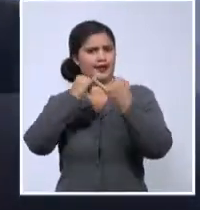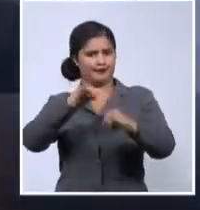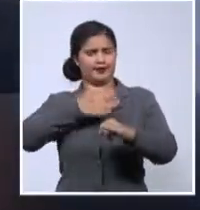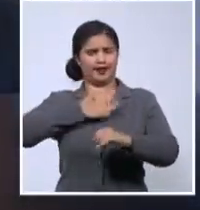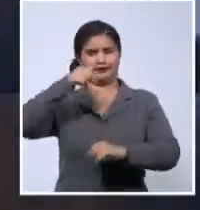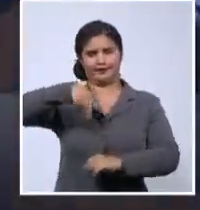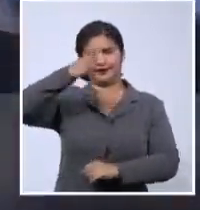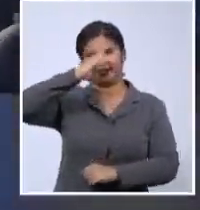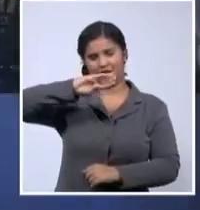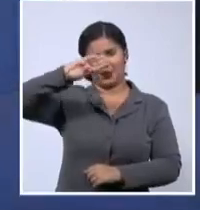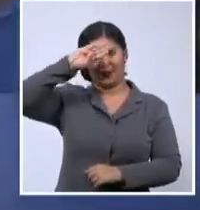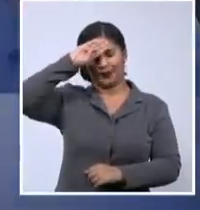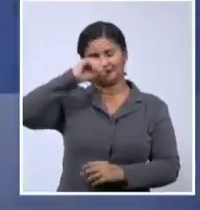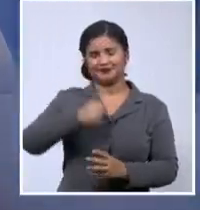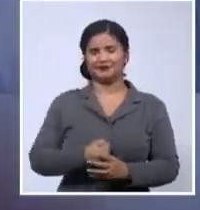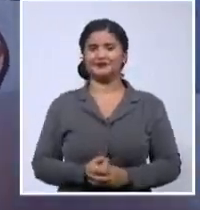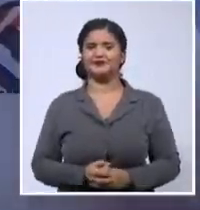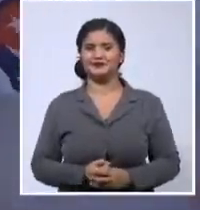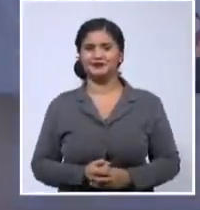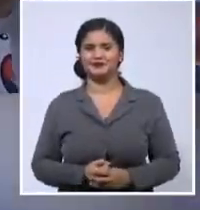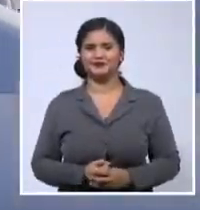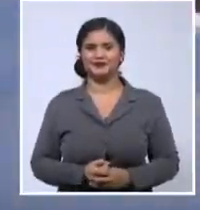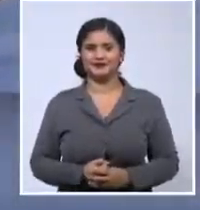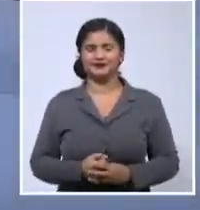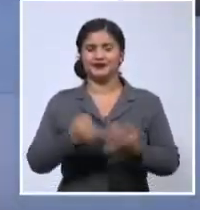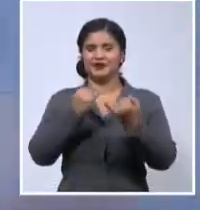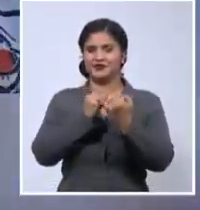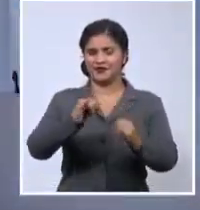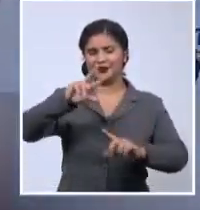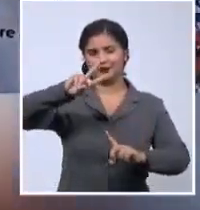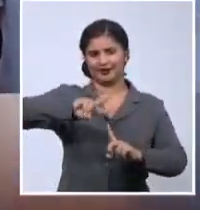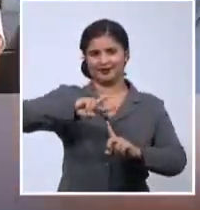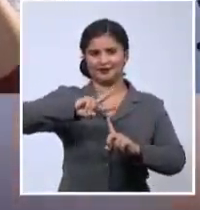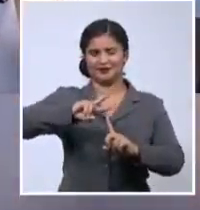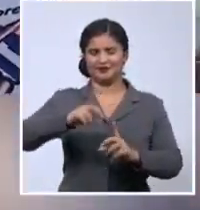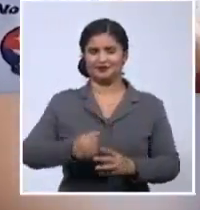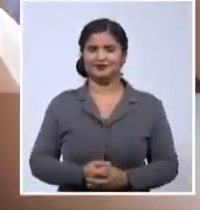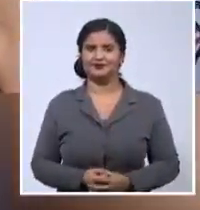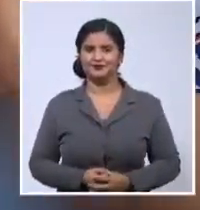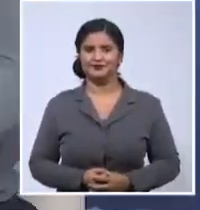antillas para el sistema informativo de la televisión cubana irma shelton tasei